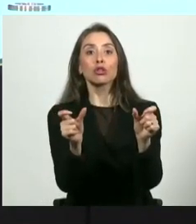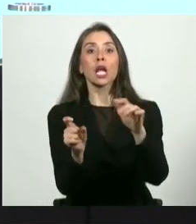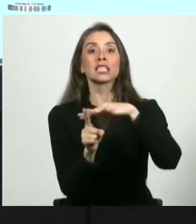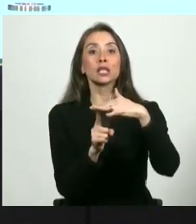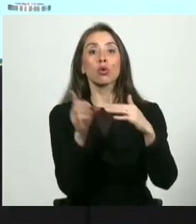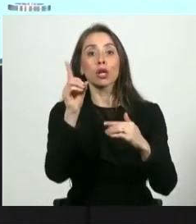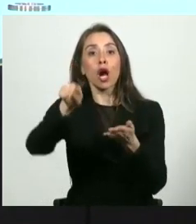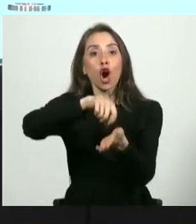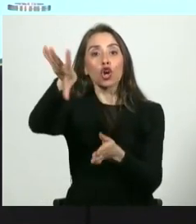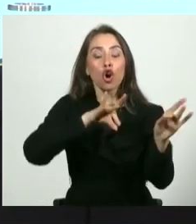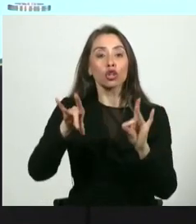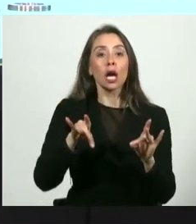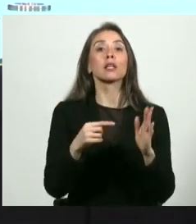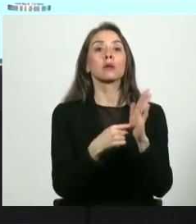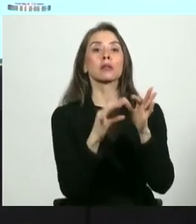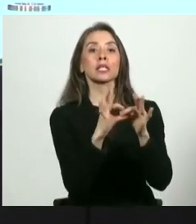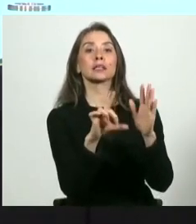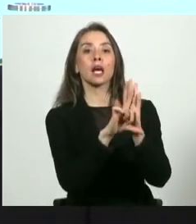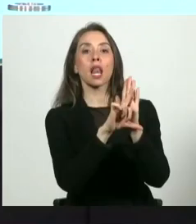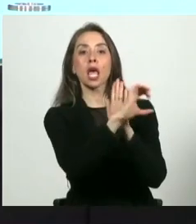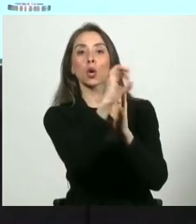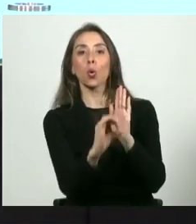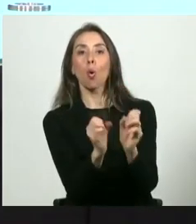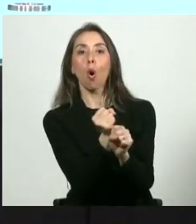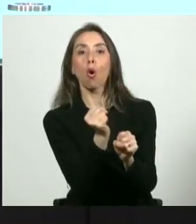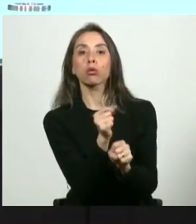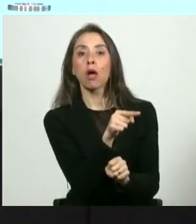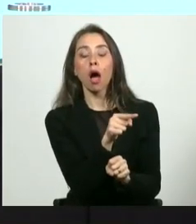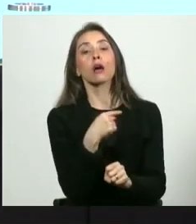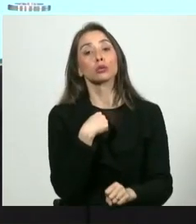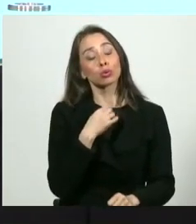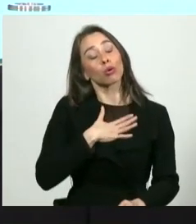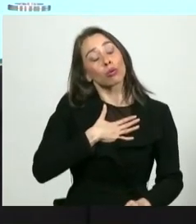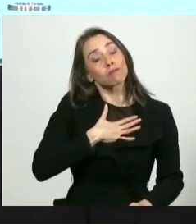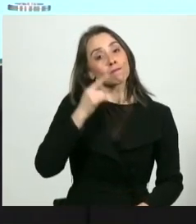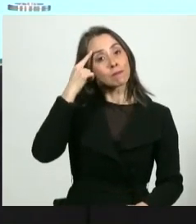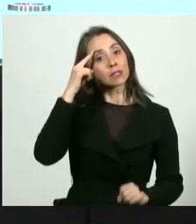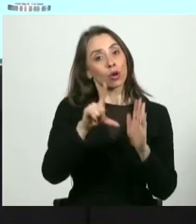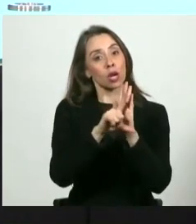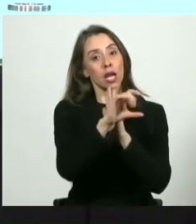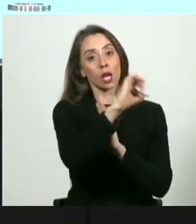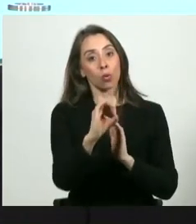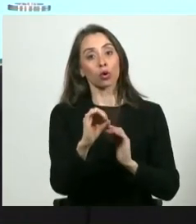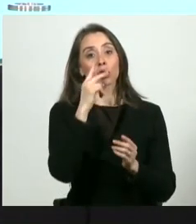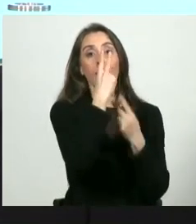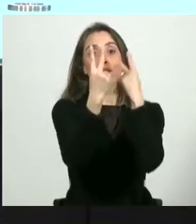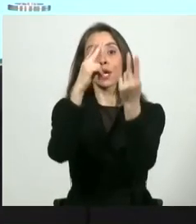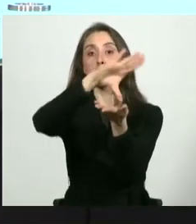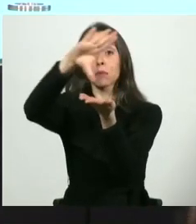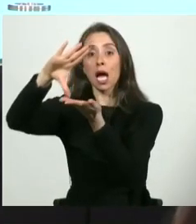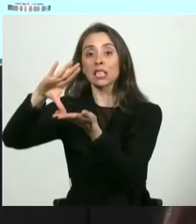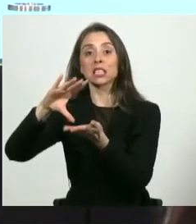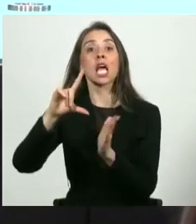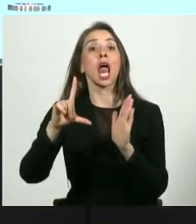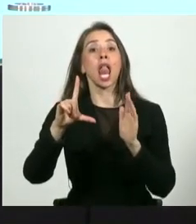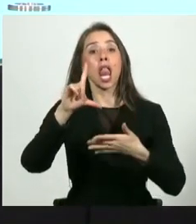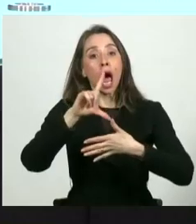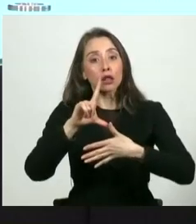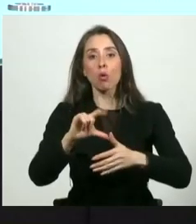discapacidad, mucho a través de la ley de cuotas, así que yo personalmente creo que la ley de cuotas, como lo he visto a nivel latinoamericano, ha sido fantástico.